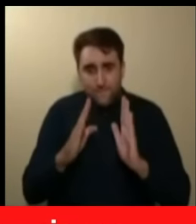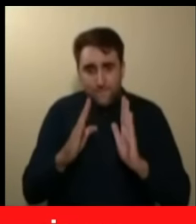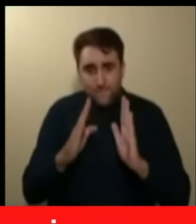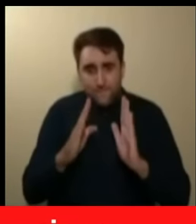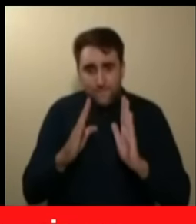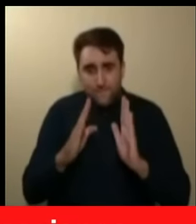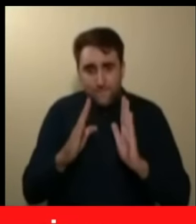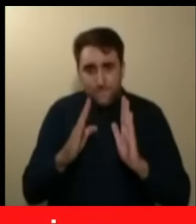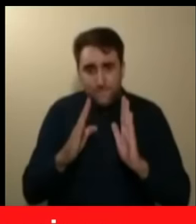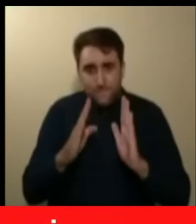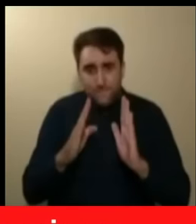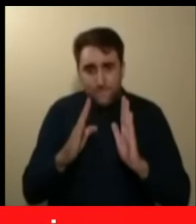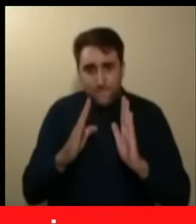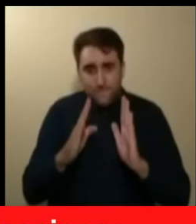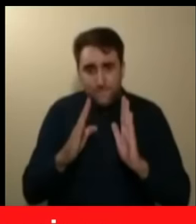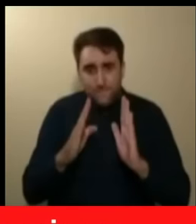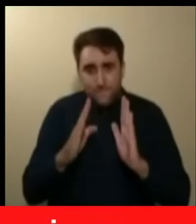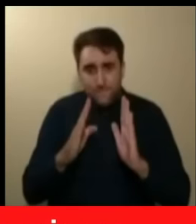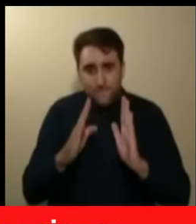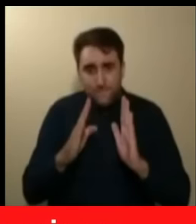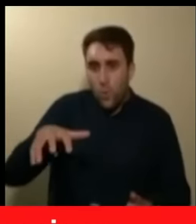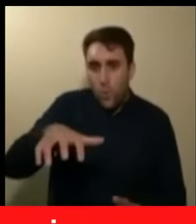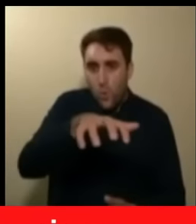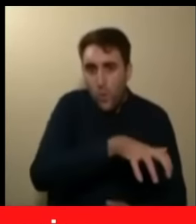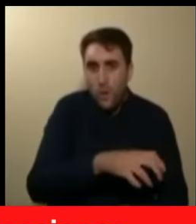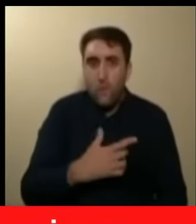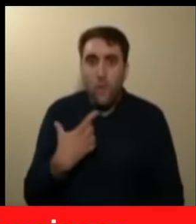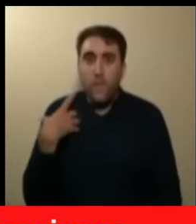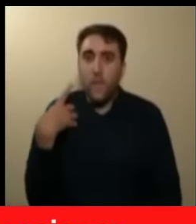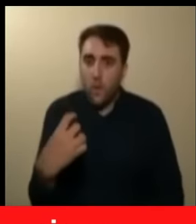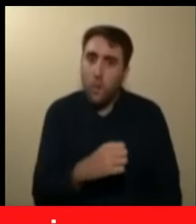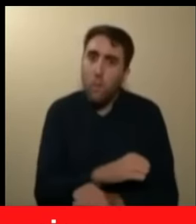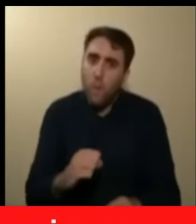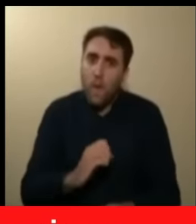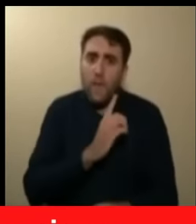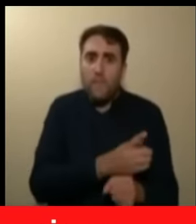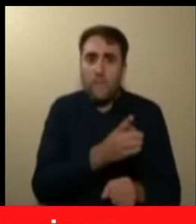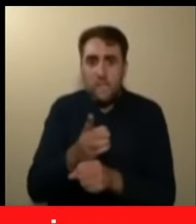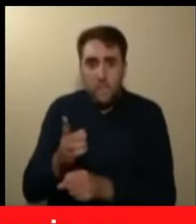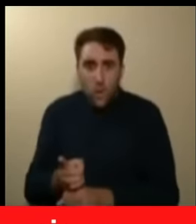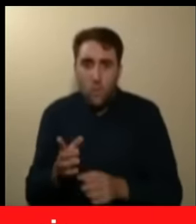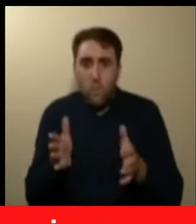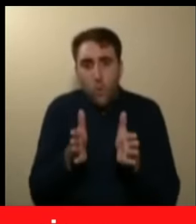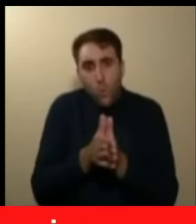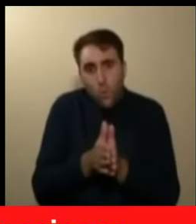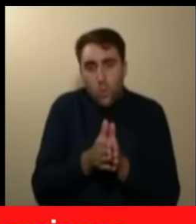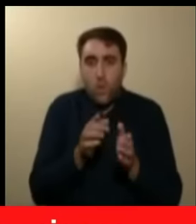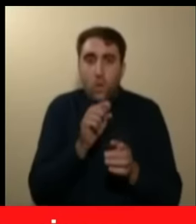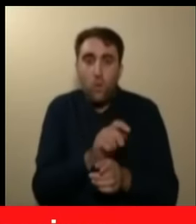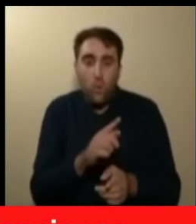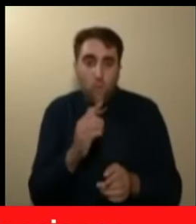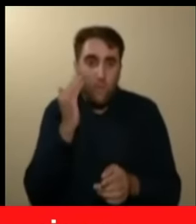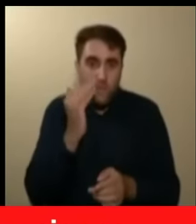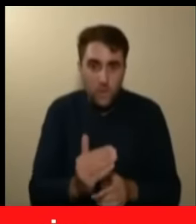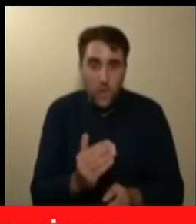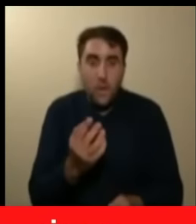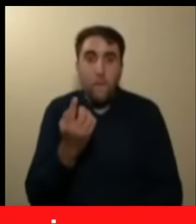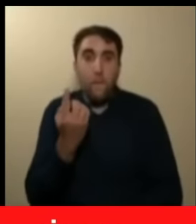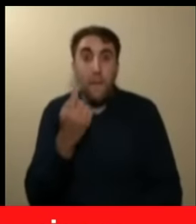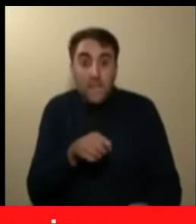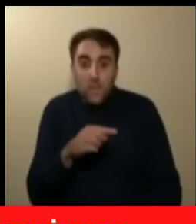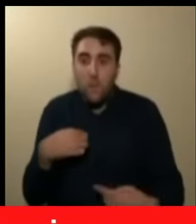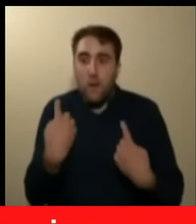a los liceos, a las escuelas, a que los directores de los liceos y las escuelas puedan decidir junto a la comunidad educativa. Eso para nosotros